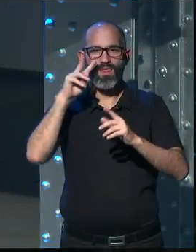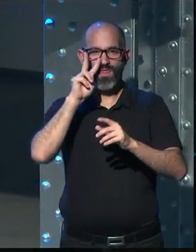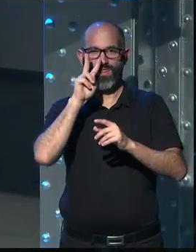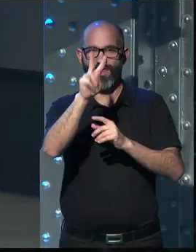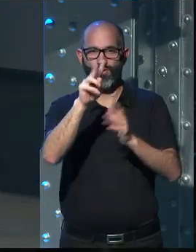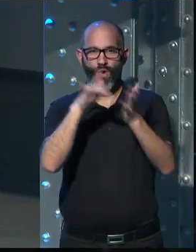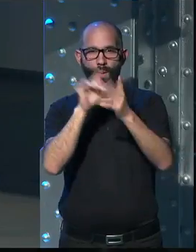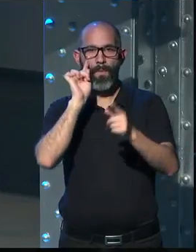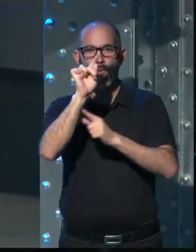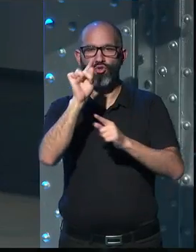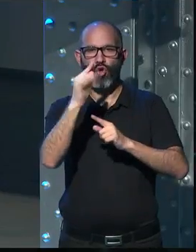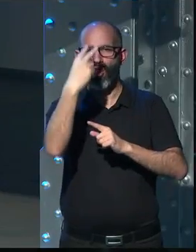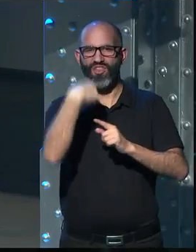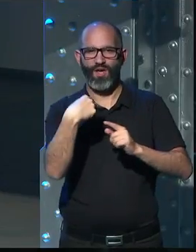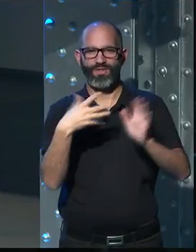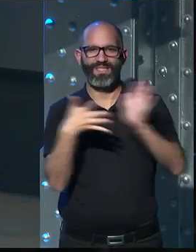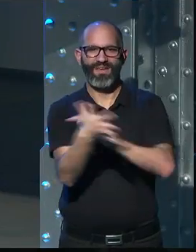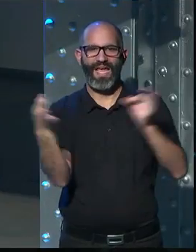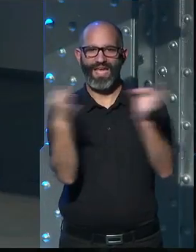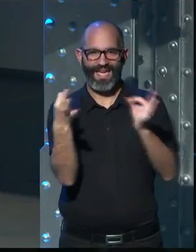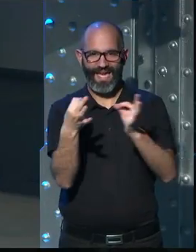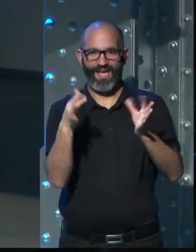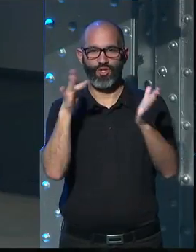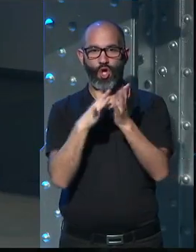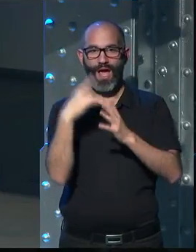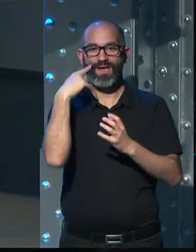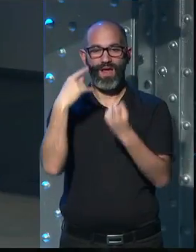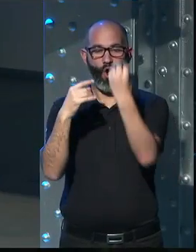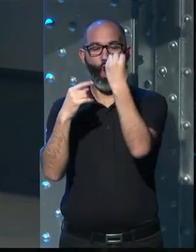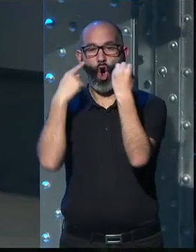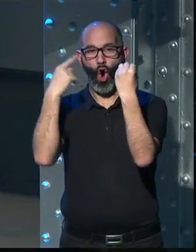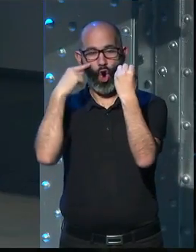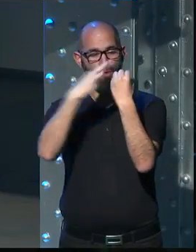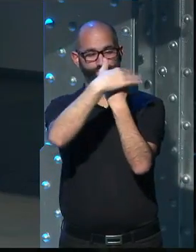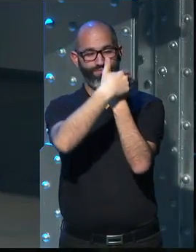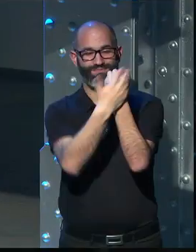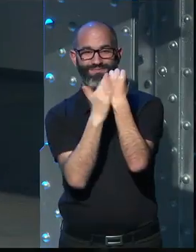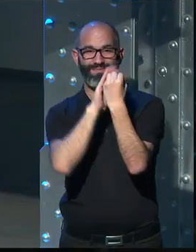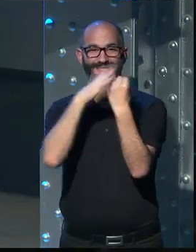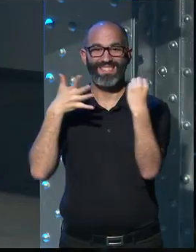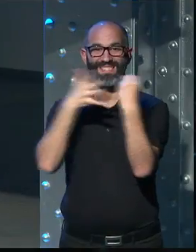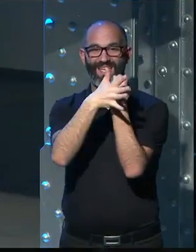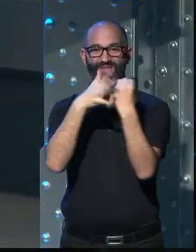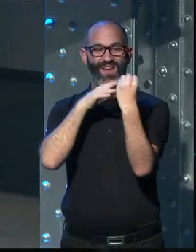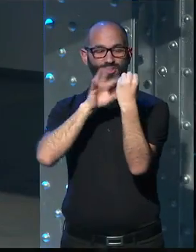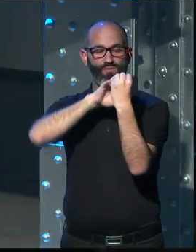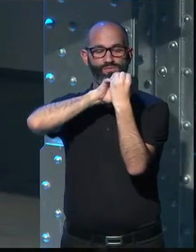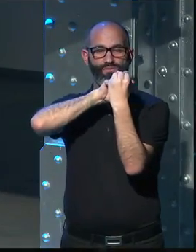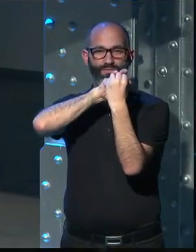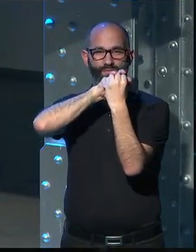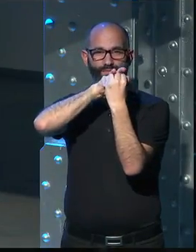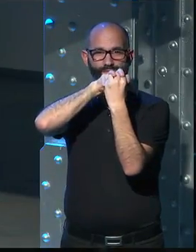Es el punto ciego. El punto ciego es la parte de la retina donde los axones de nuestras células